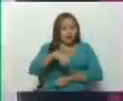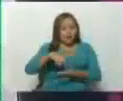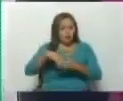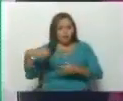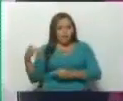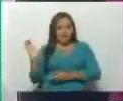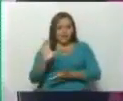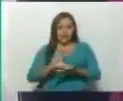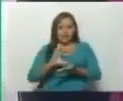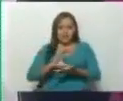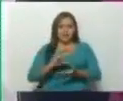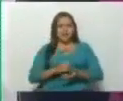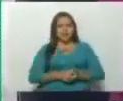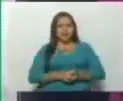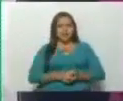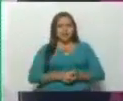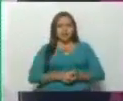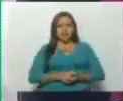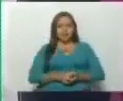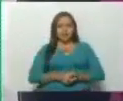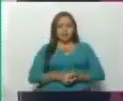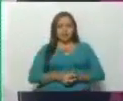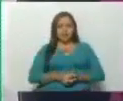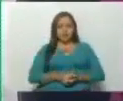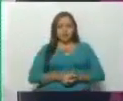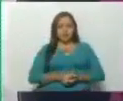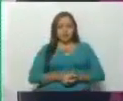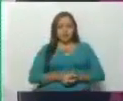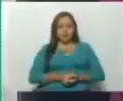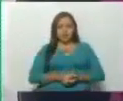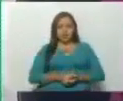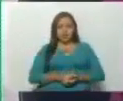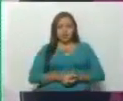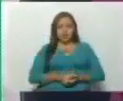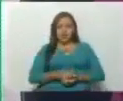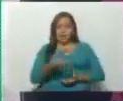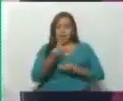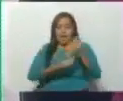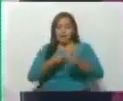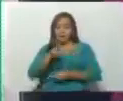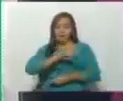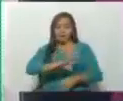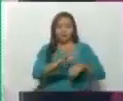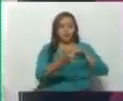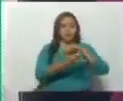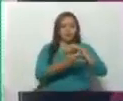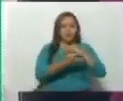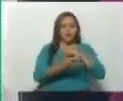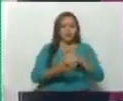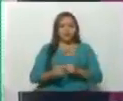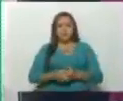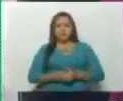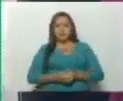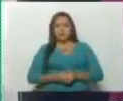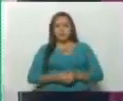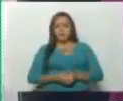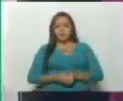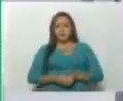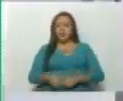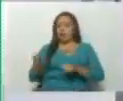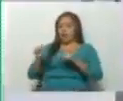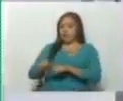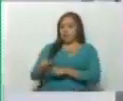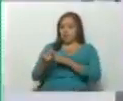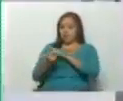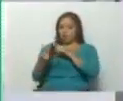de la capital, teniendo el uso de la tecnología, claro. ¿No? Eso no es contradictorio. Ahora, usted nos habla de dos